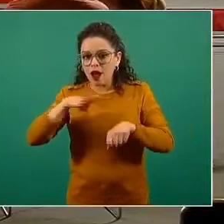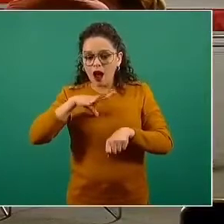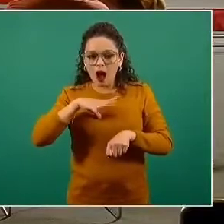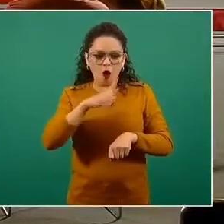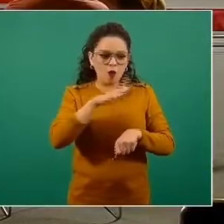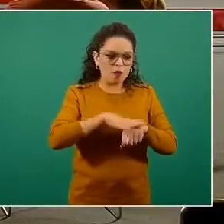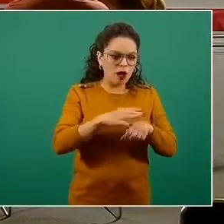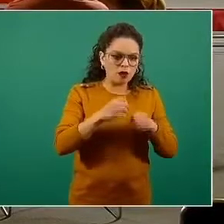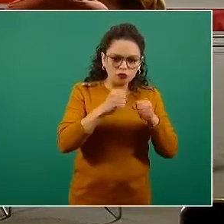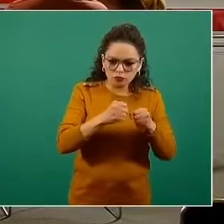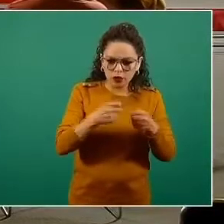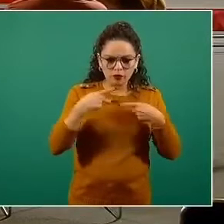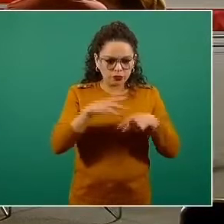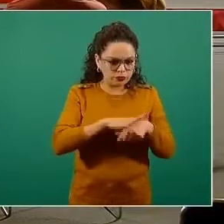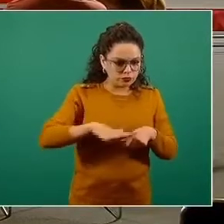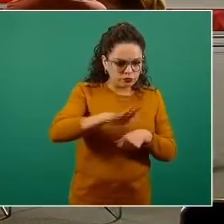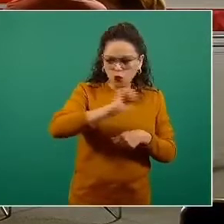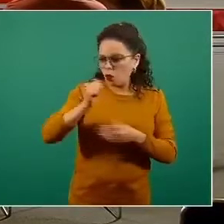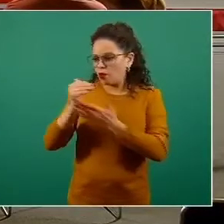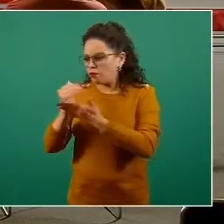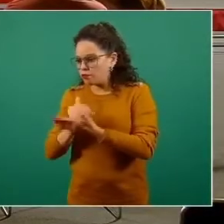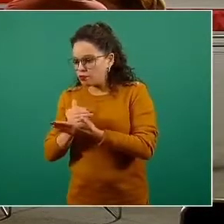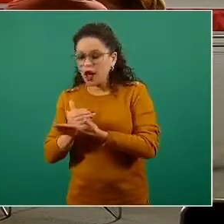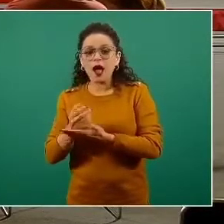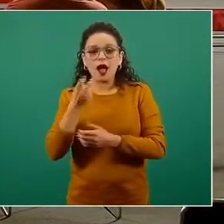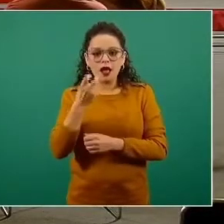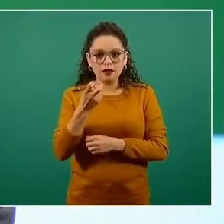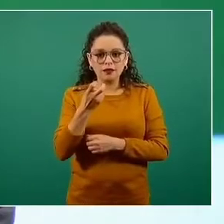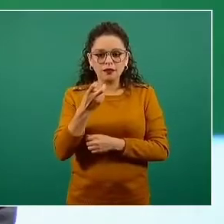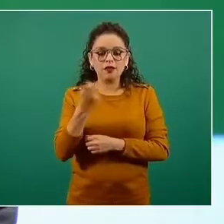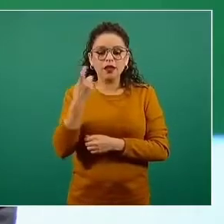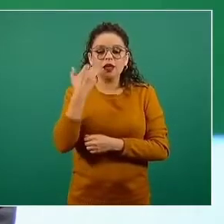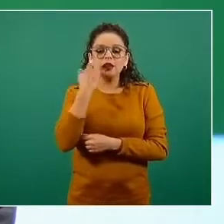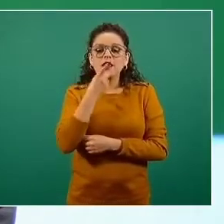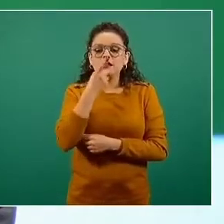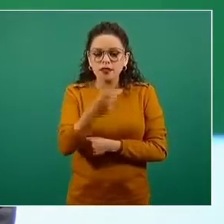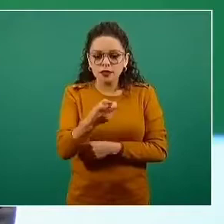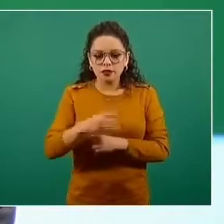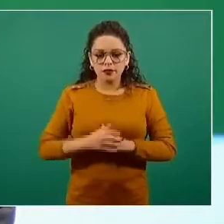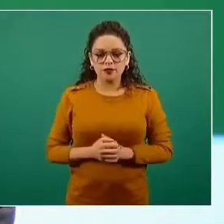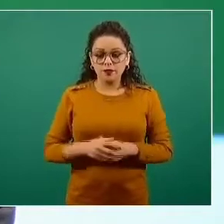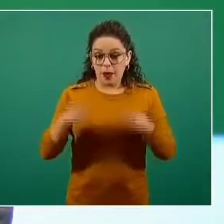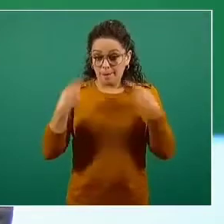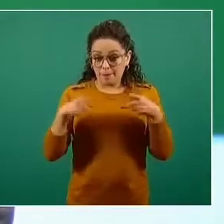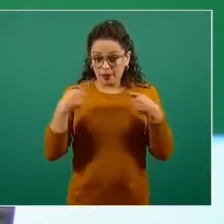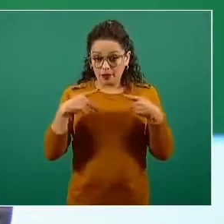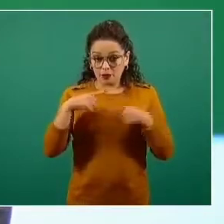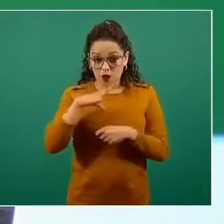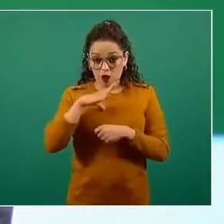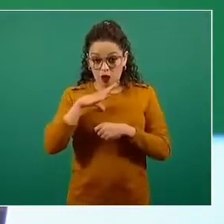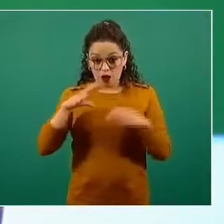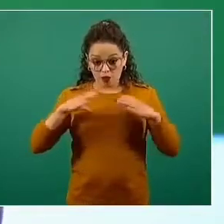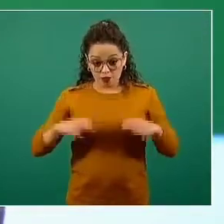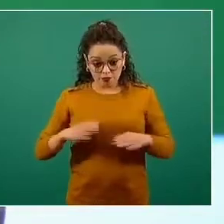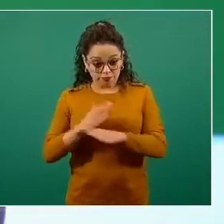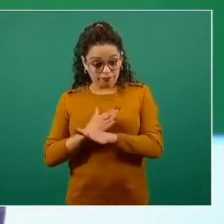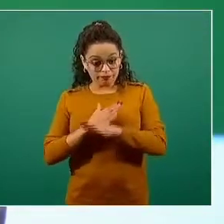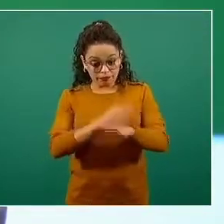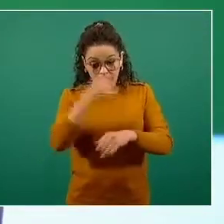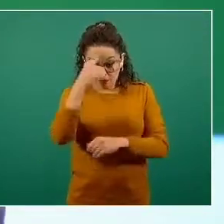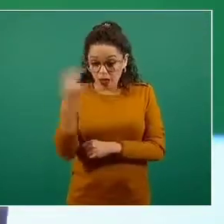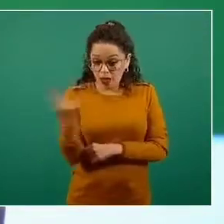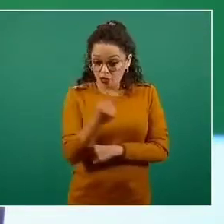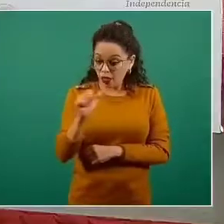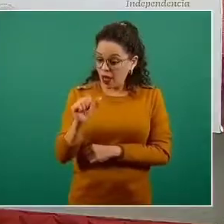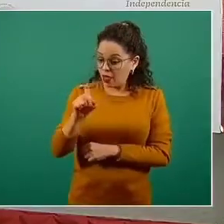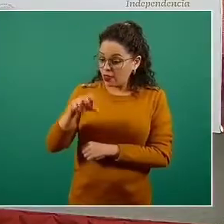intensidades en la población, es menos probable que haya personas que tengan anticuerpos contra ambos adenovirus.